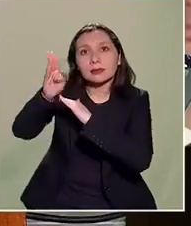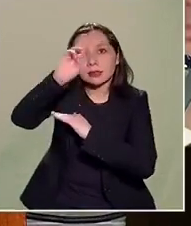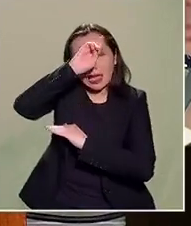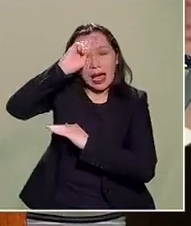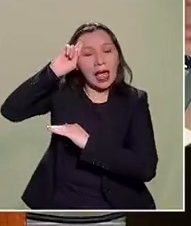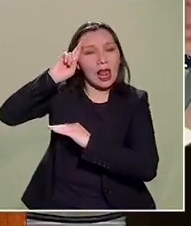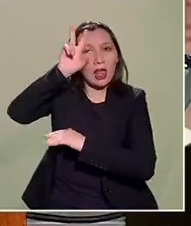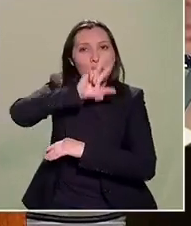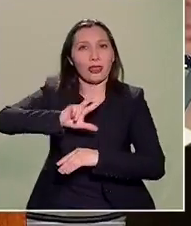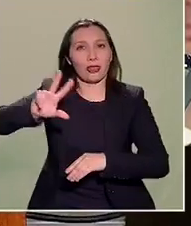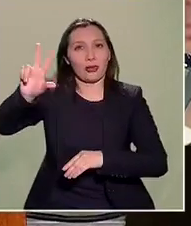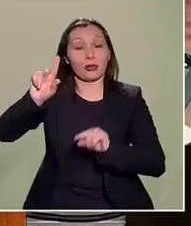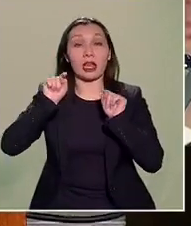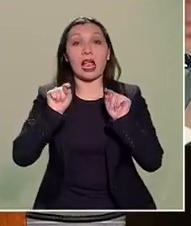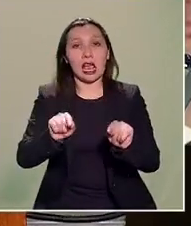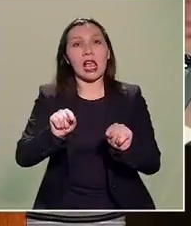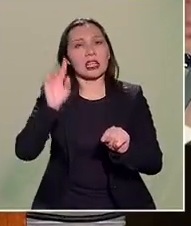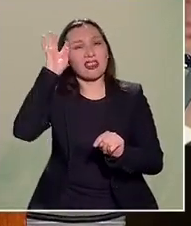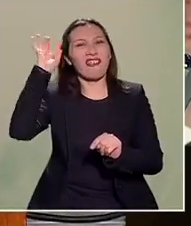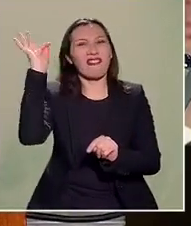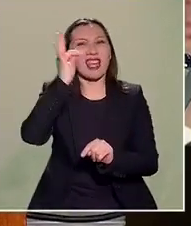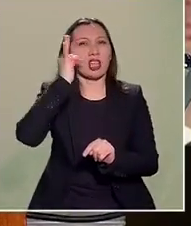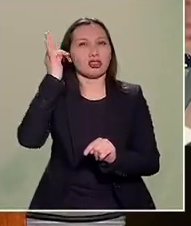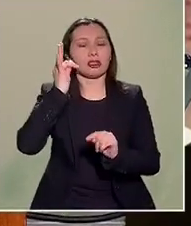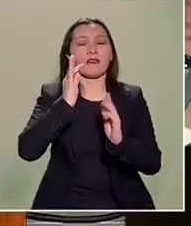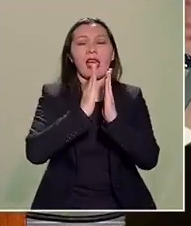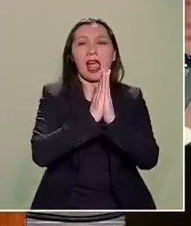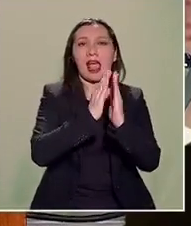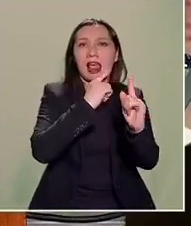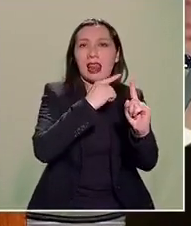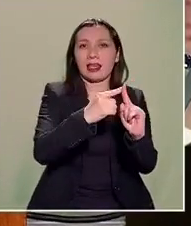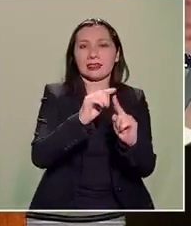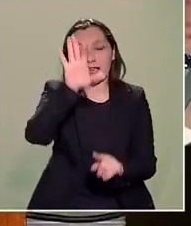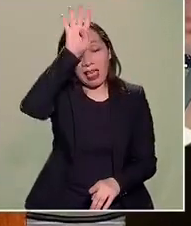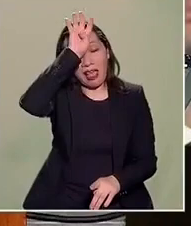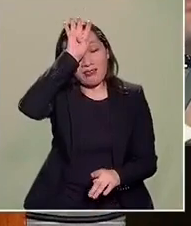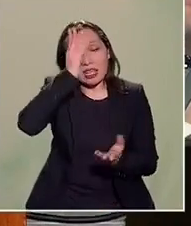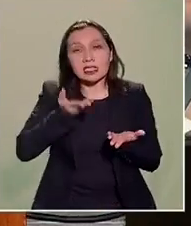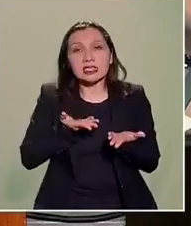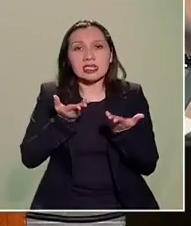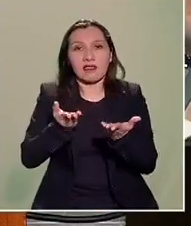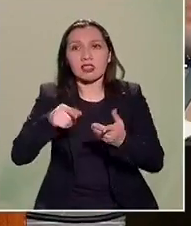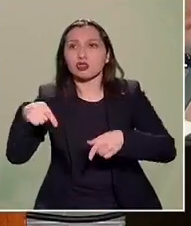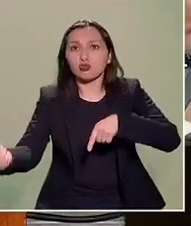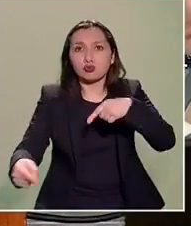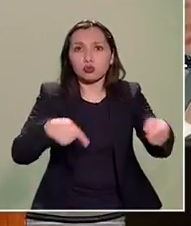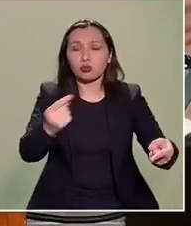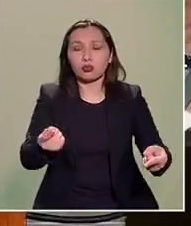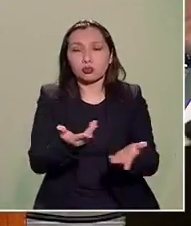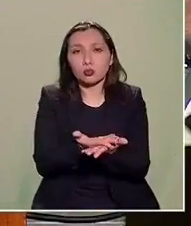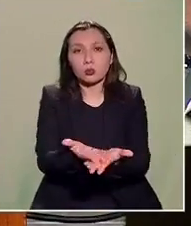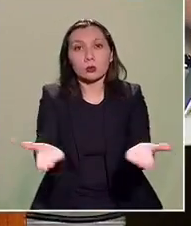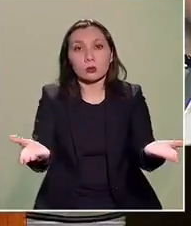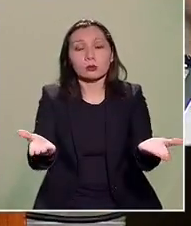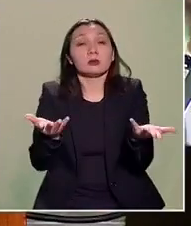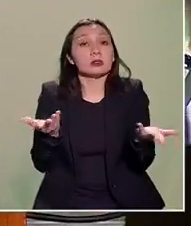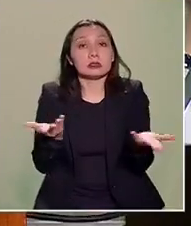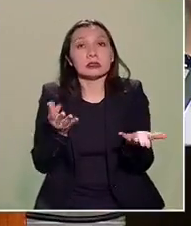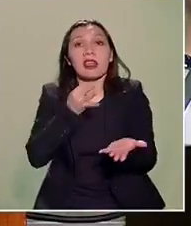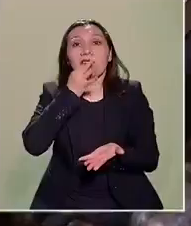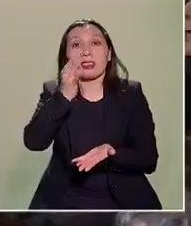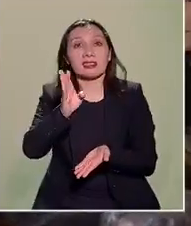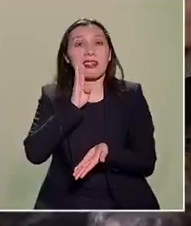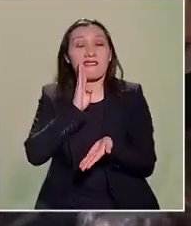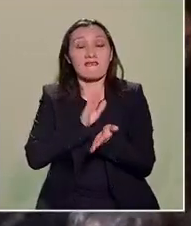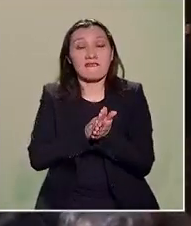de dios esta es la filosofía de la iglesia evangélica se olvida a los demás ya que la biblia